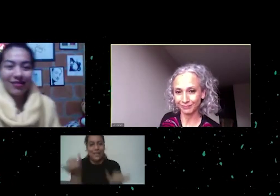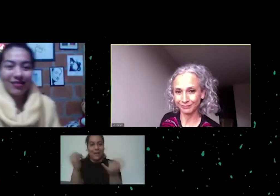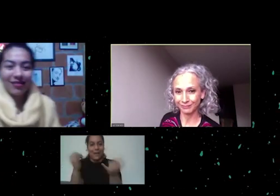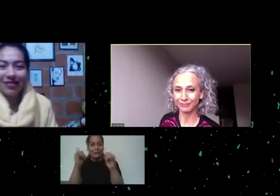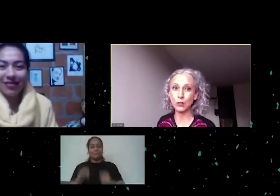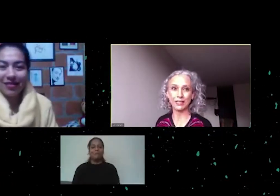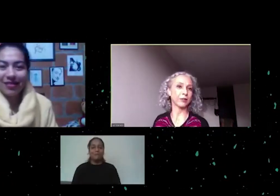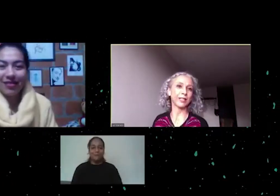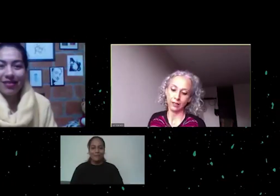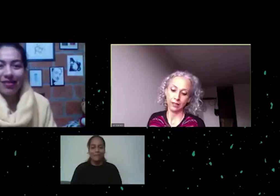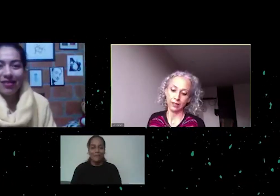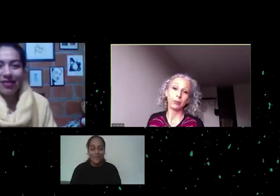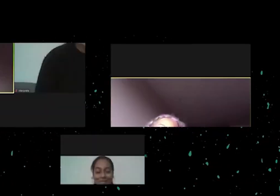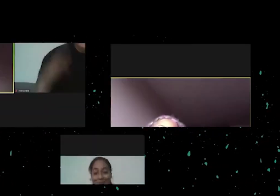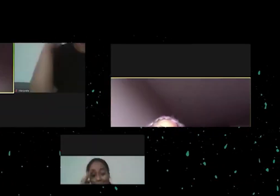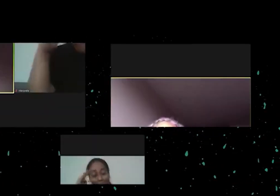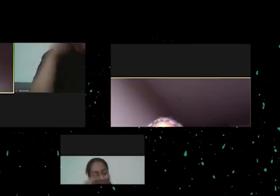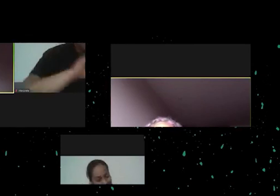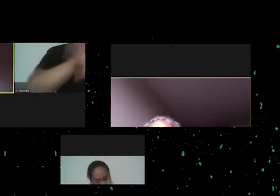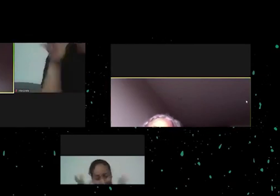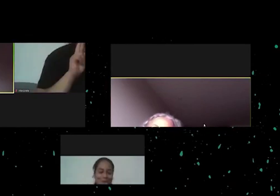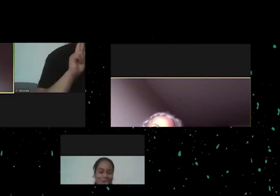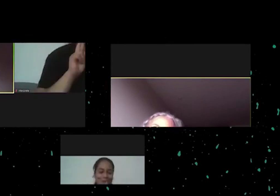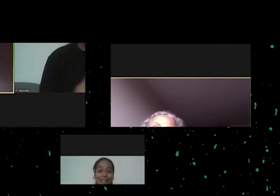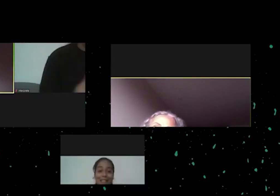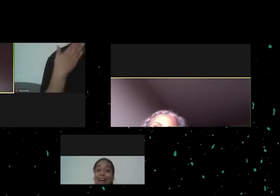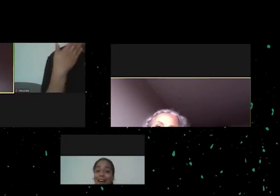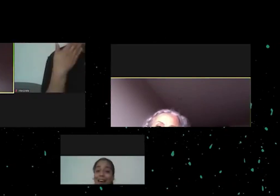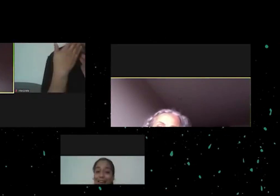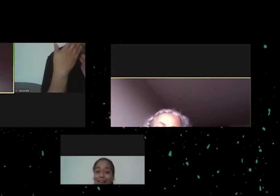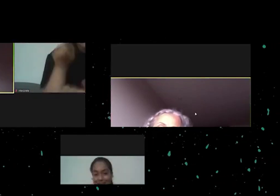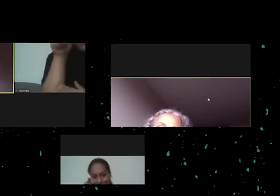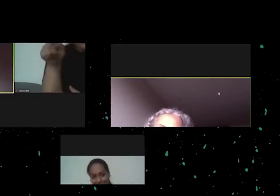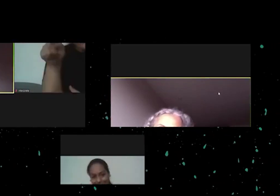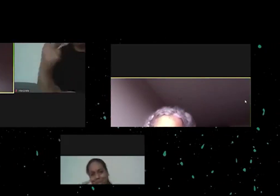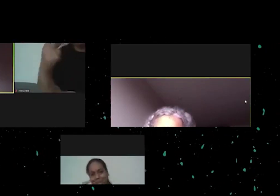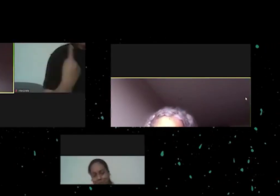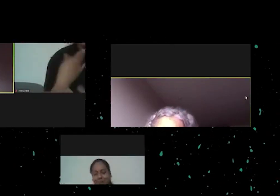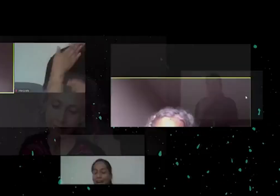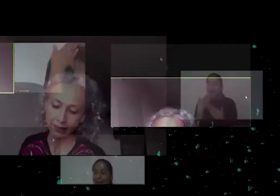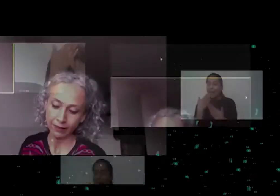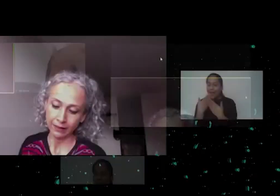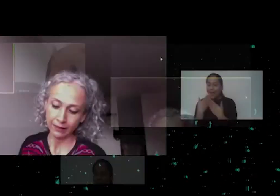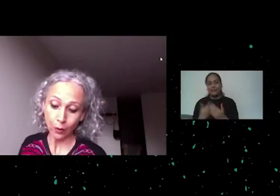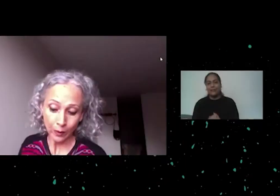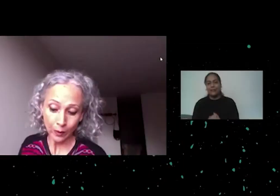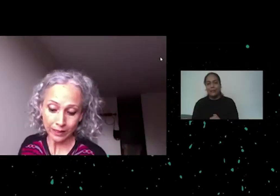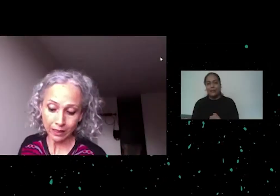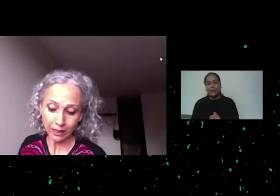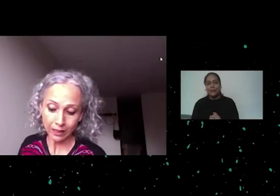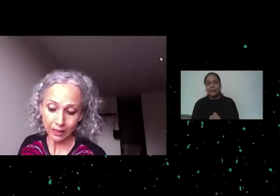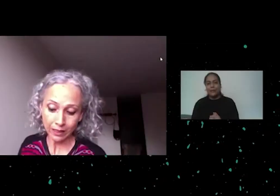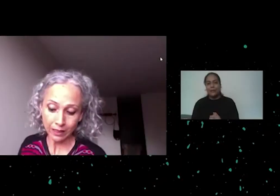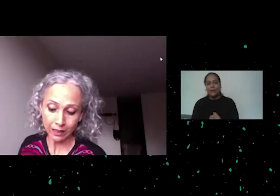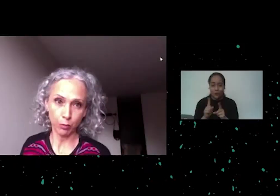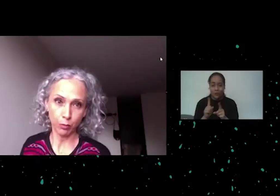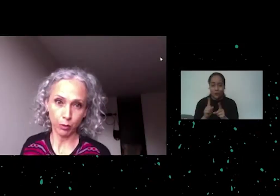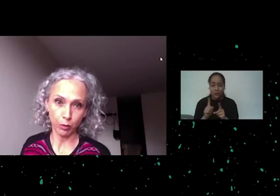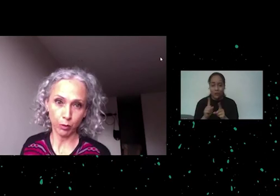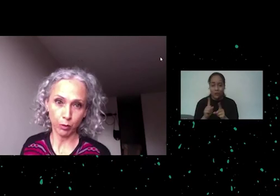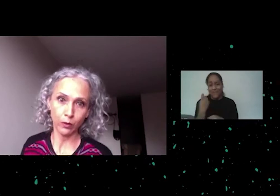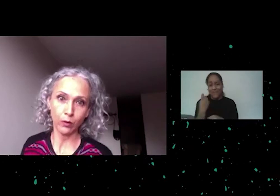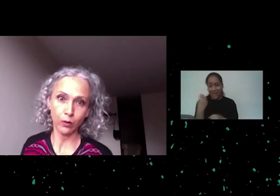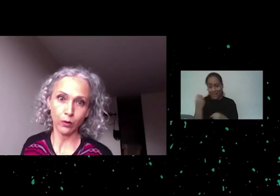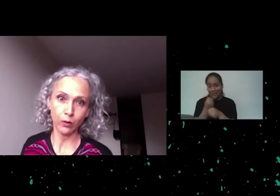Hola, claro que sí. Muchas gracias a ti por la pregunta. No he trabajado hasta el momento